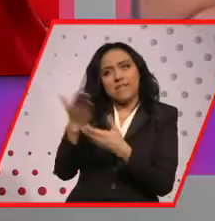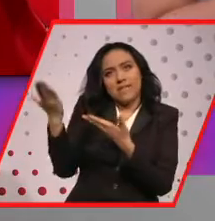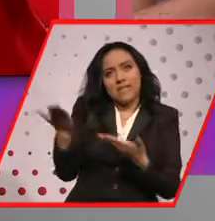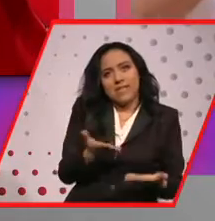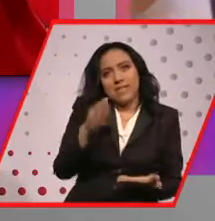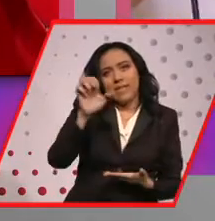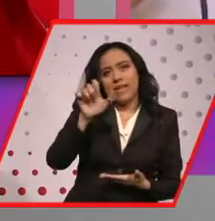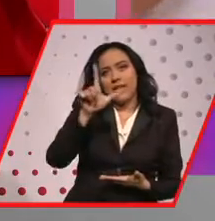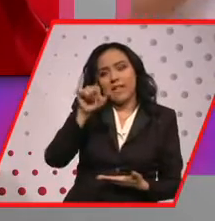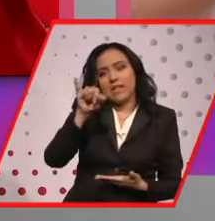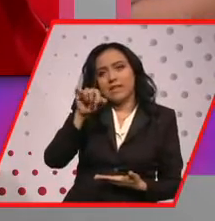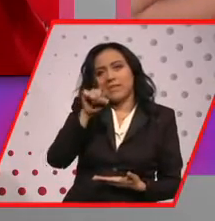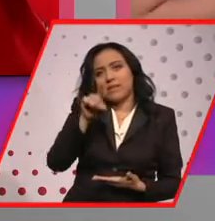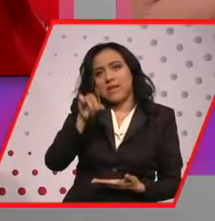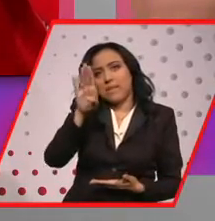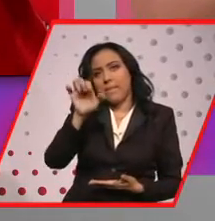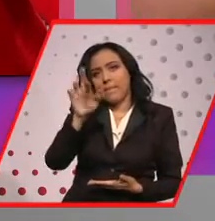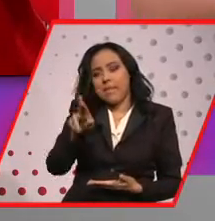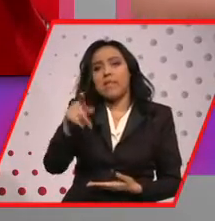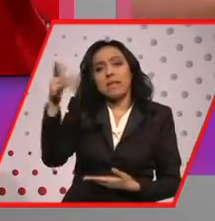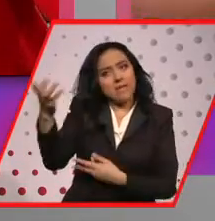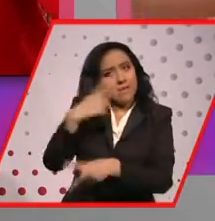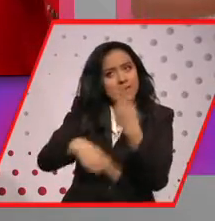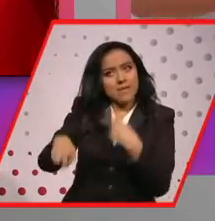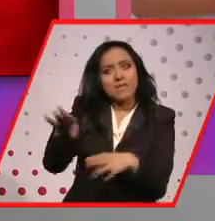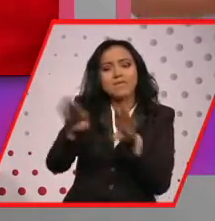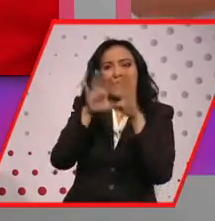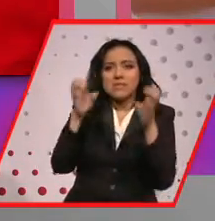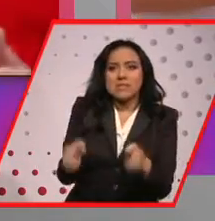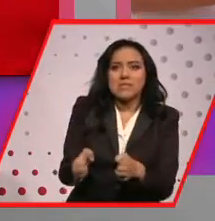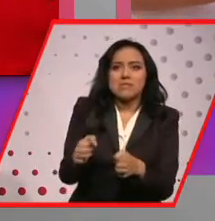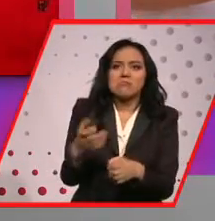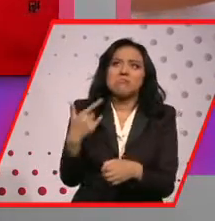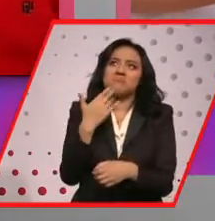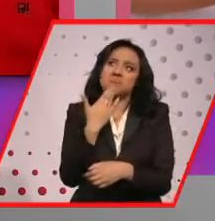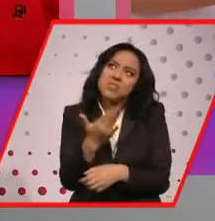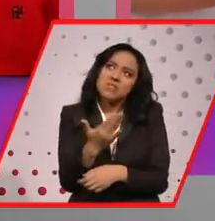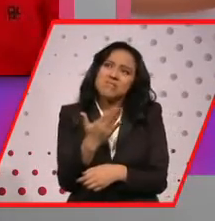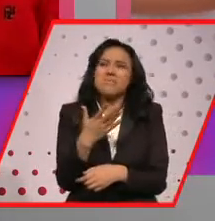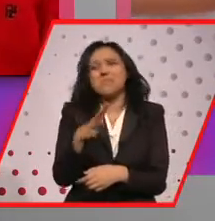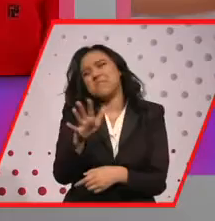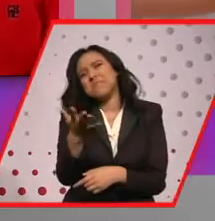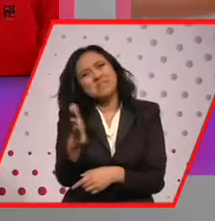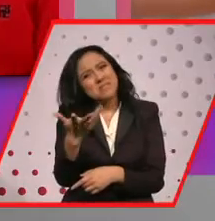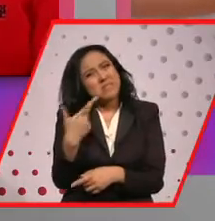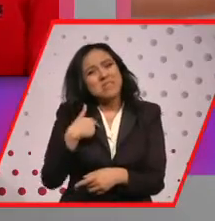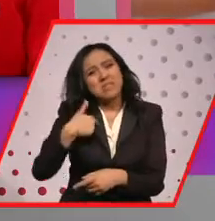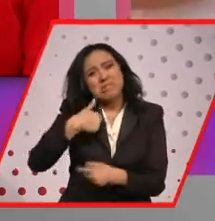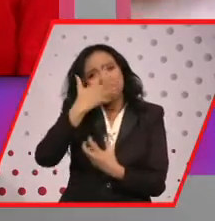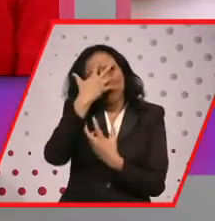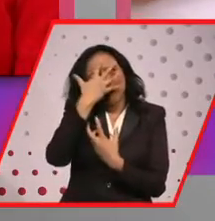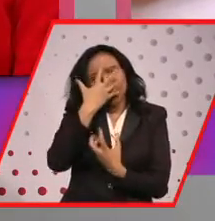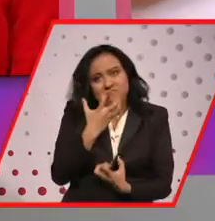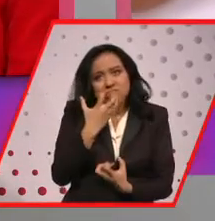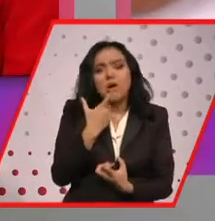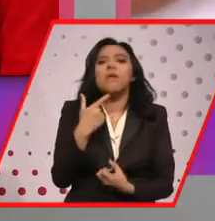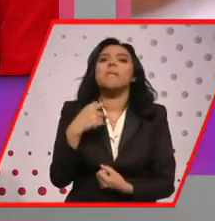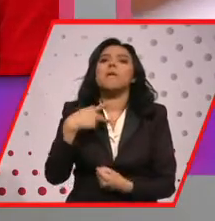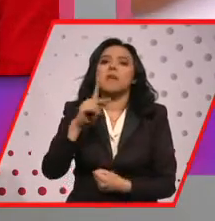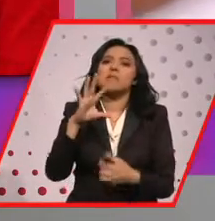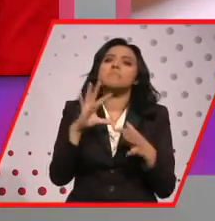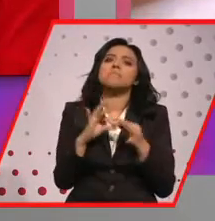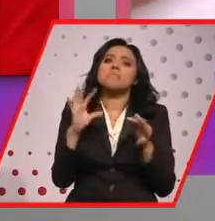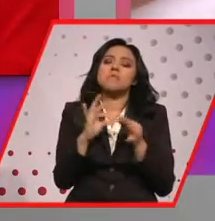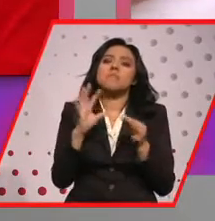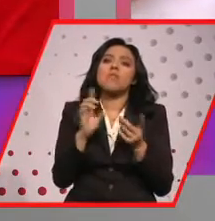que se encuentra aquí con nosotros. ¿Cómo estás, Elizabeth? Bien. Bueno, triste por lo de mi papá, como estoy. ¿Qué pero pasó? A ver, antes platícanos,